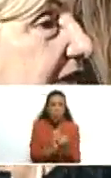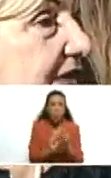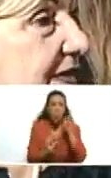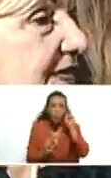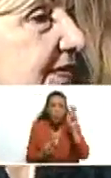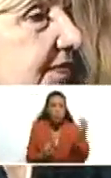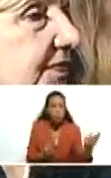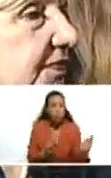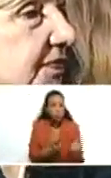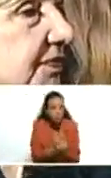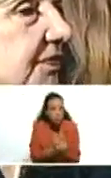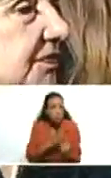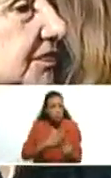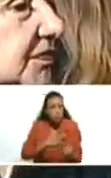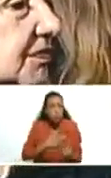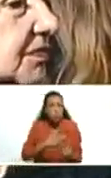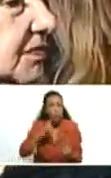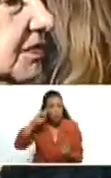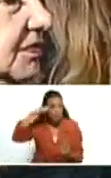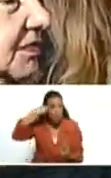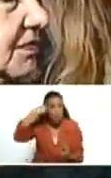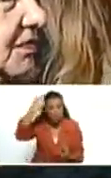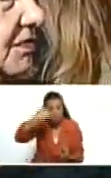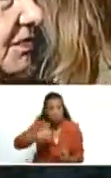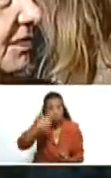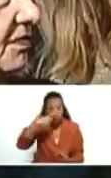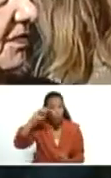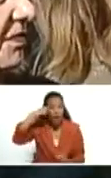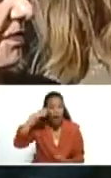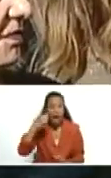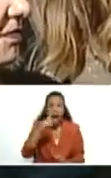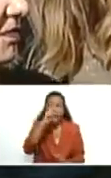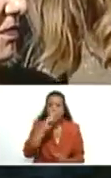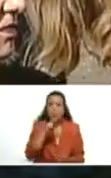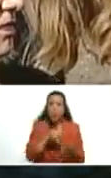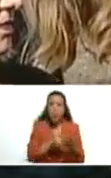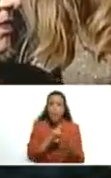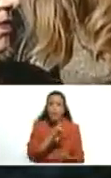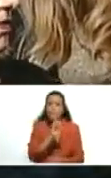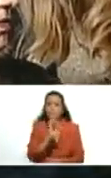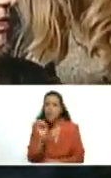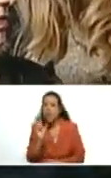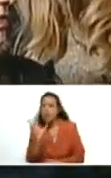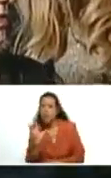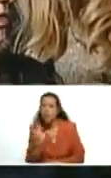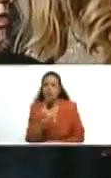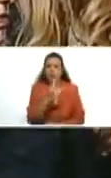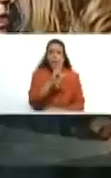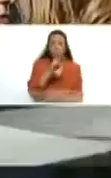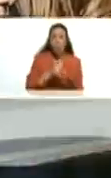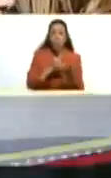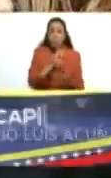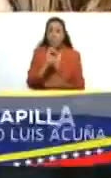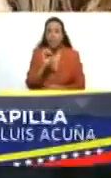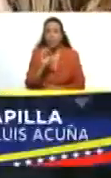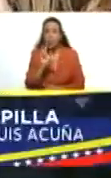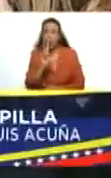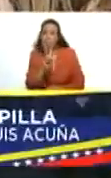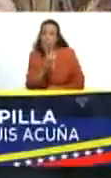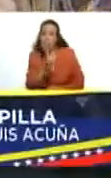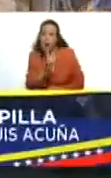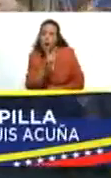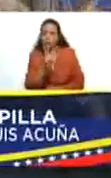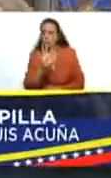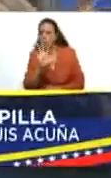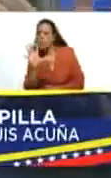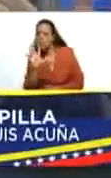maravillosas. Lo recuerdo perfectamente en el año 2003, 2004, 2005,